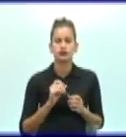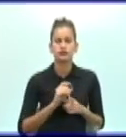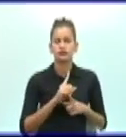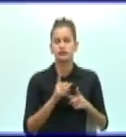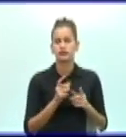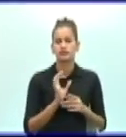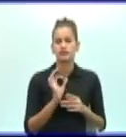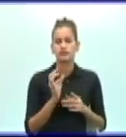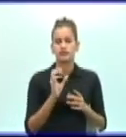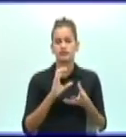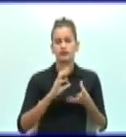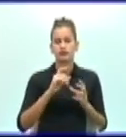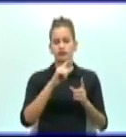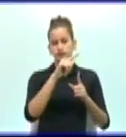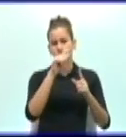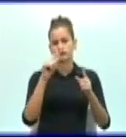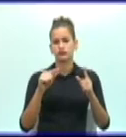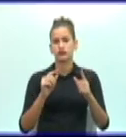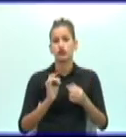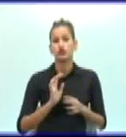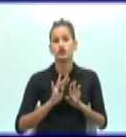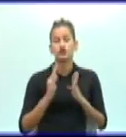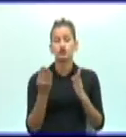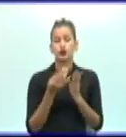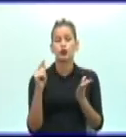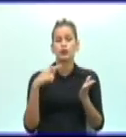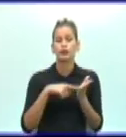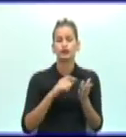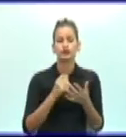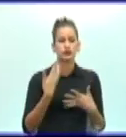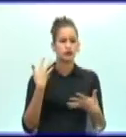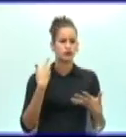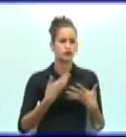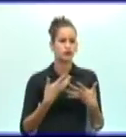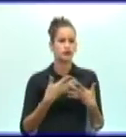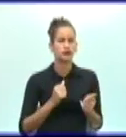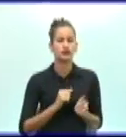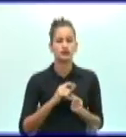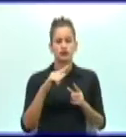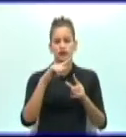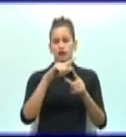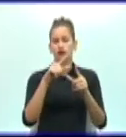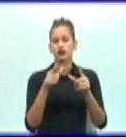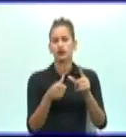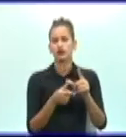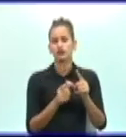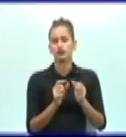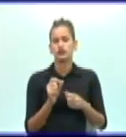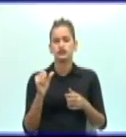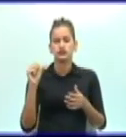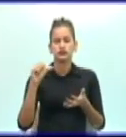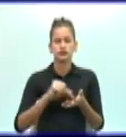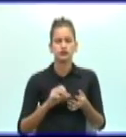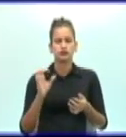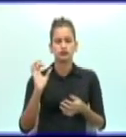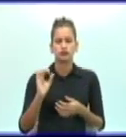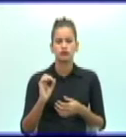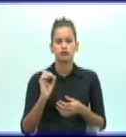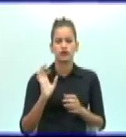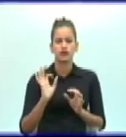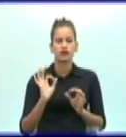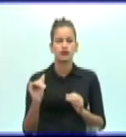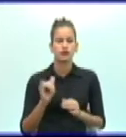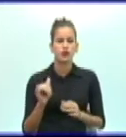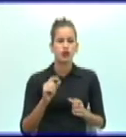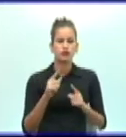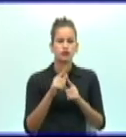Todo punto y su imagen están en un arco de circunferencia de centro O, a igual distancia de O,